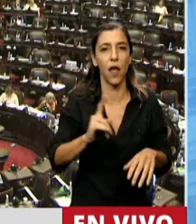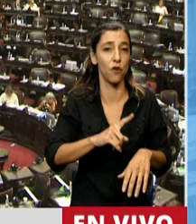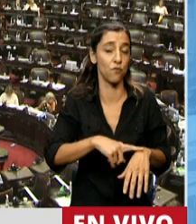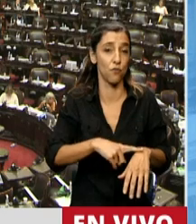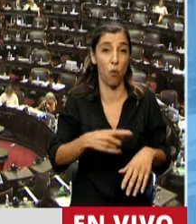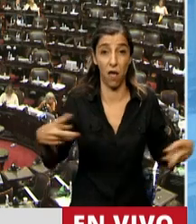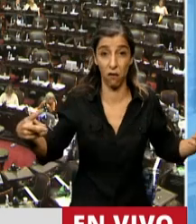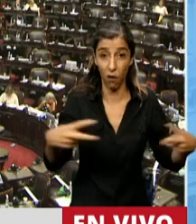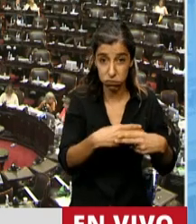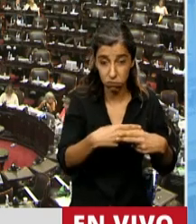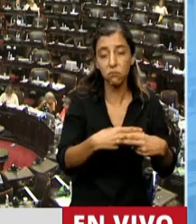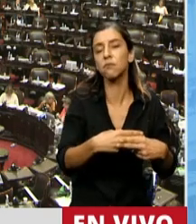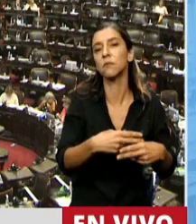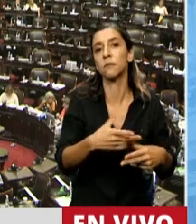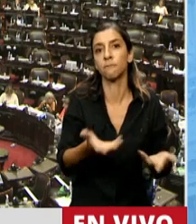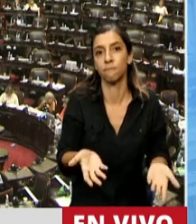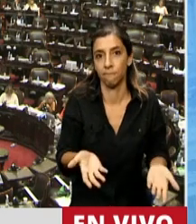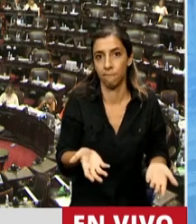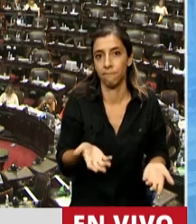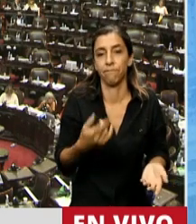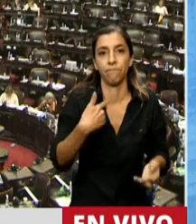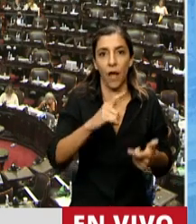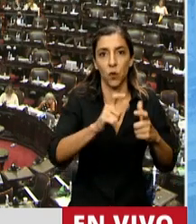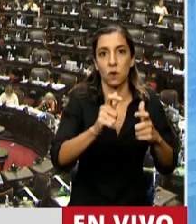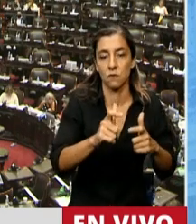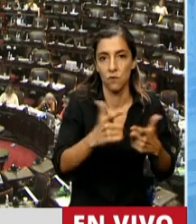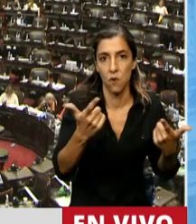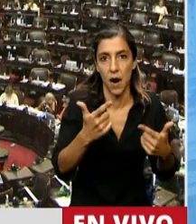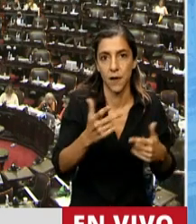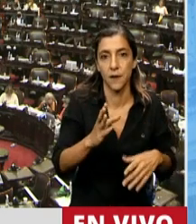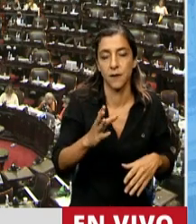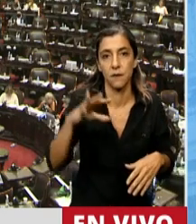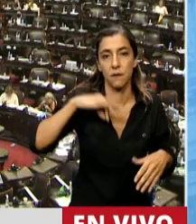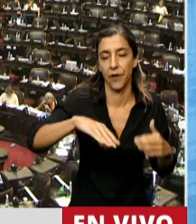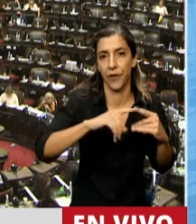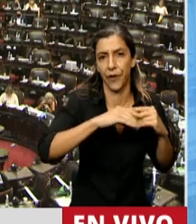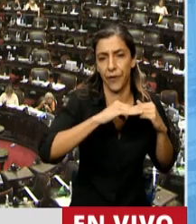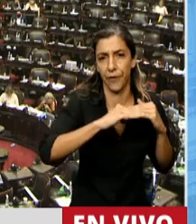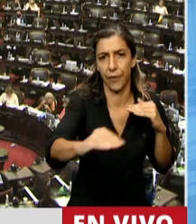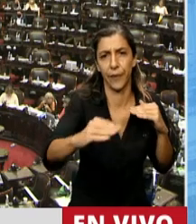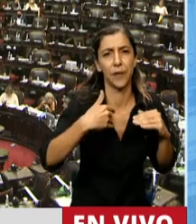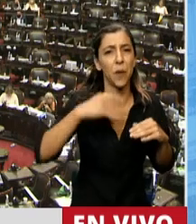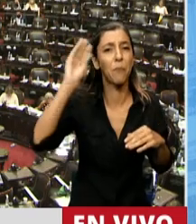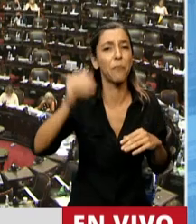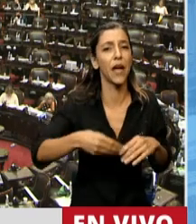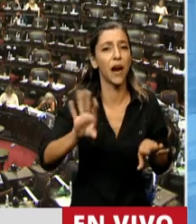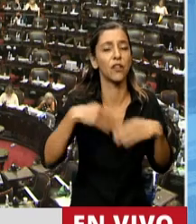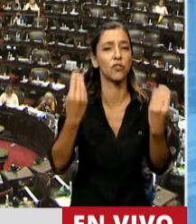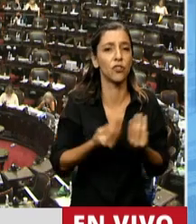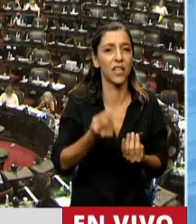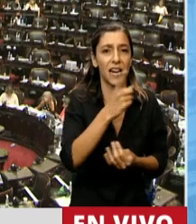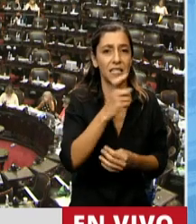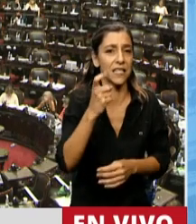ajuste, esta pérdida de la movilidad que fijaba la ley, perdieron de cobrar 100.000 millones